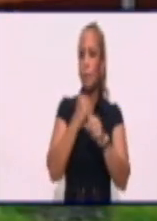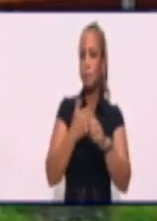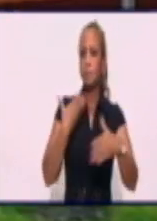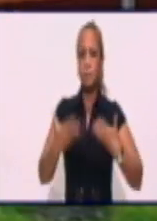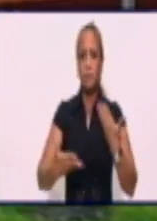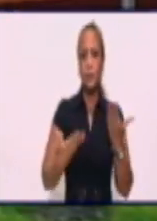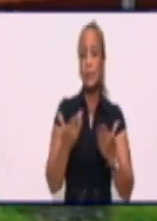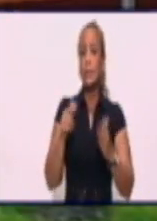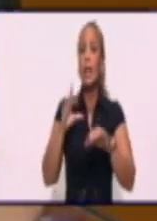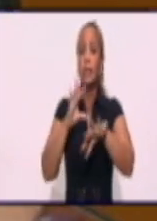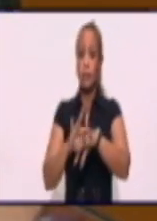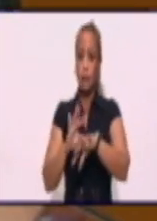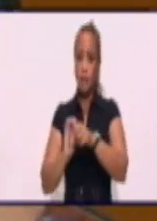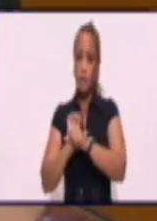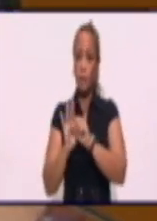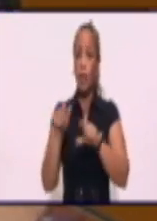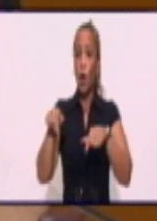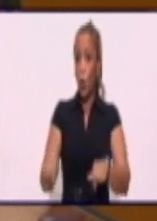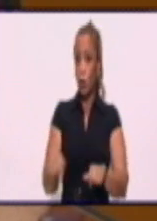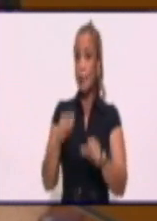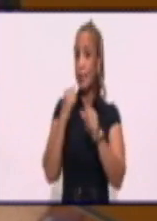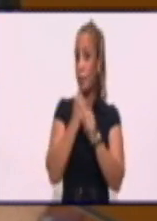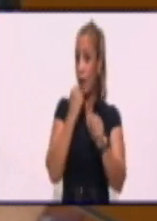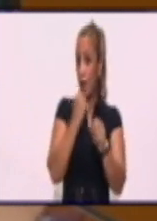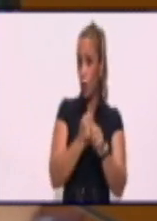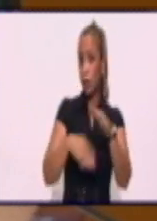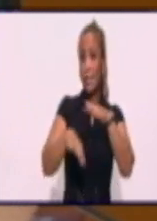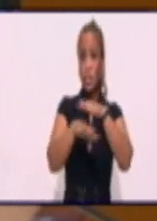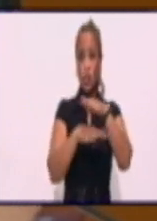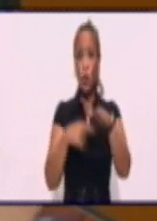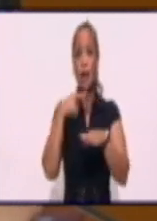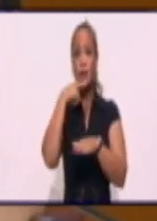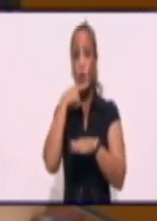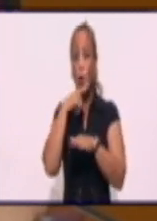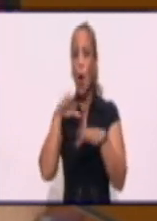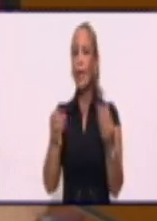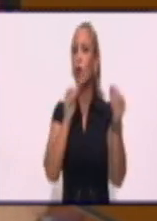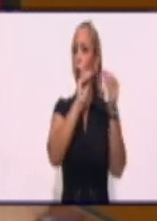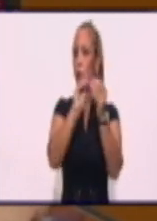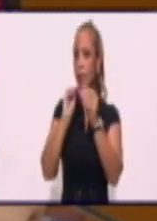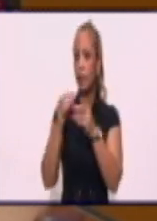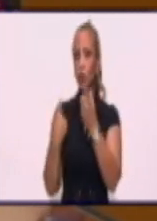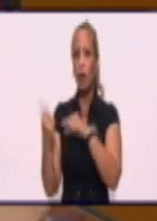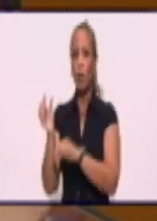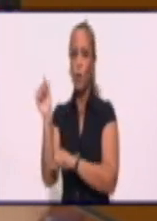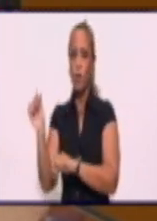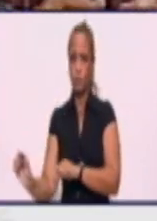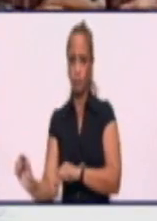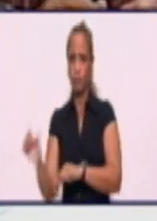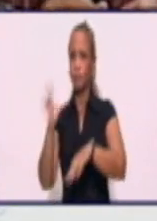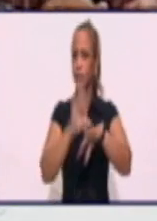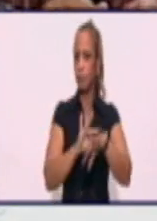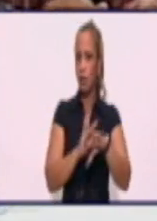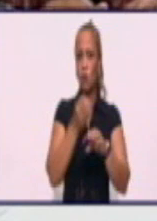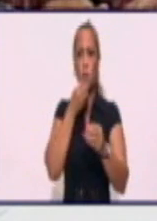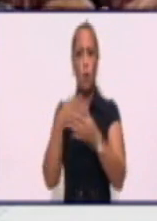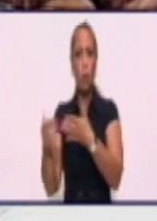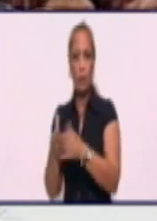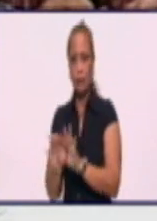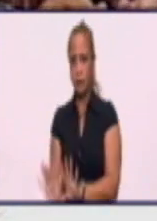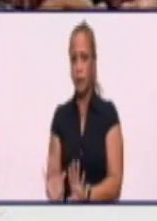enfermedad. Hoy el trabajador de zona roja es contacto de un enfermo como lo somos, como lo es cualquier persona. Es decir, que en cualquier